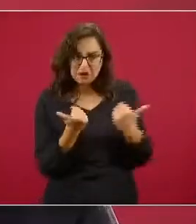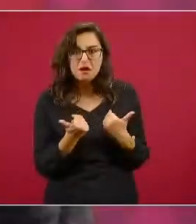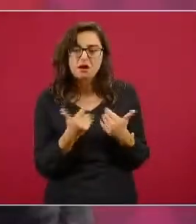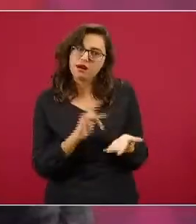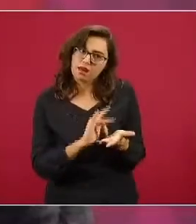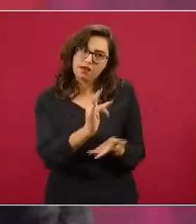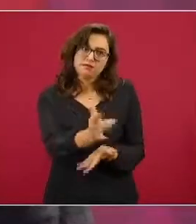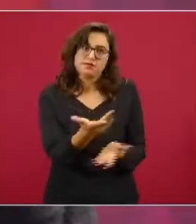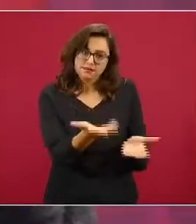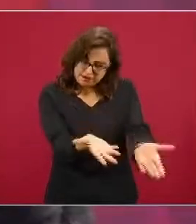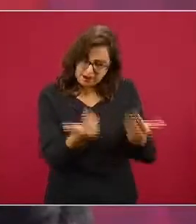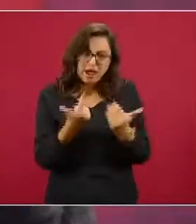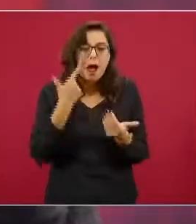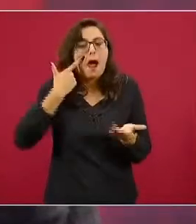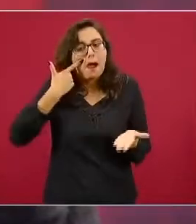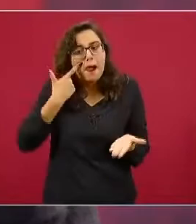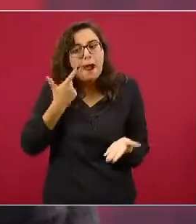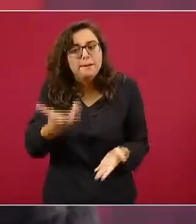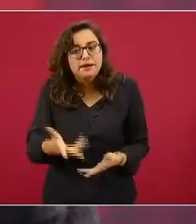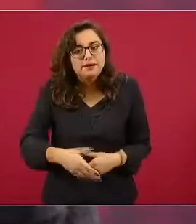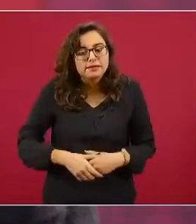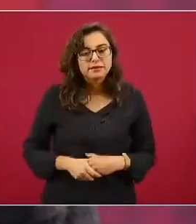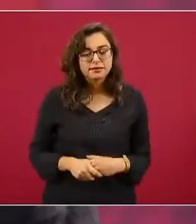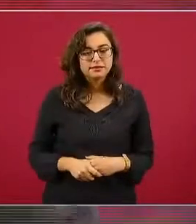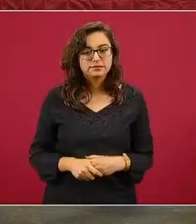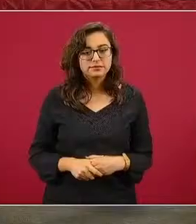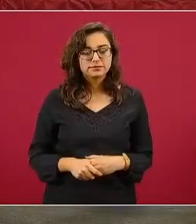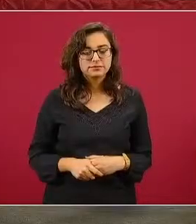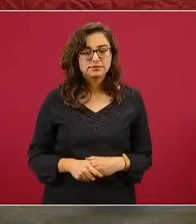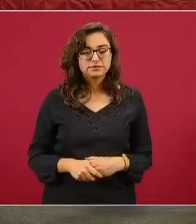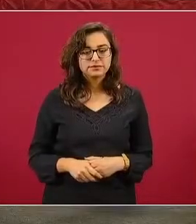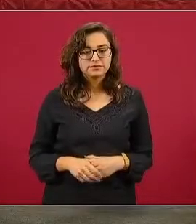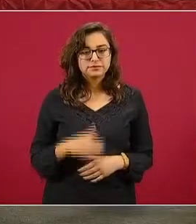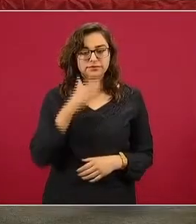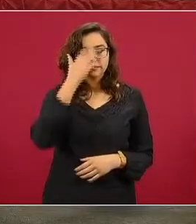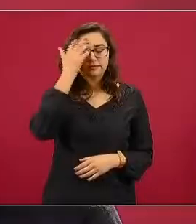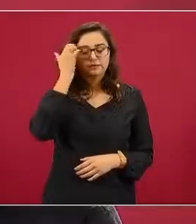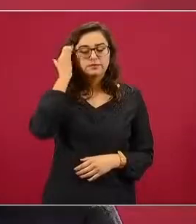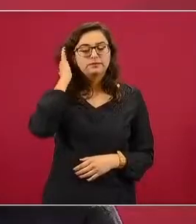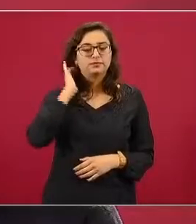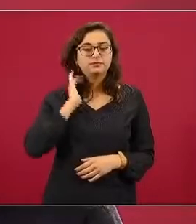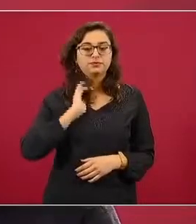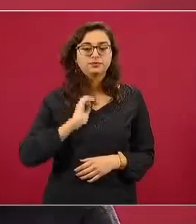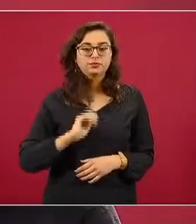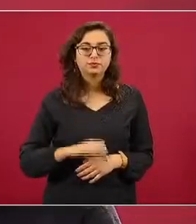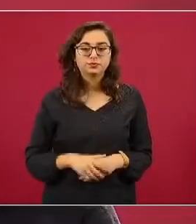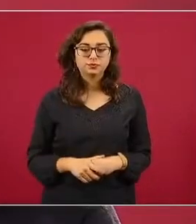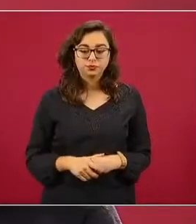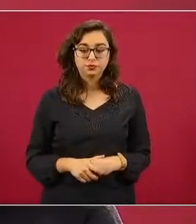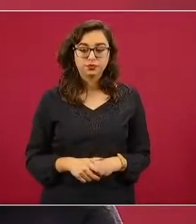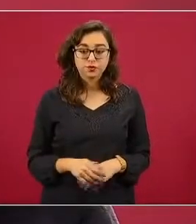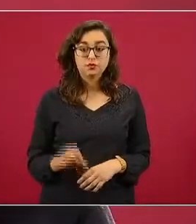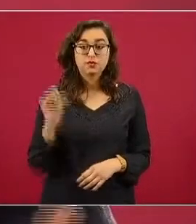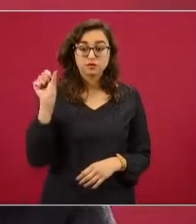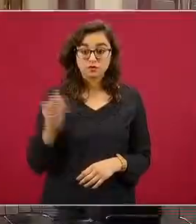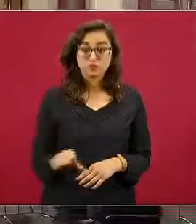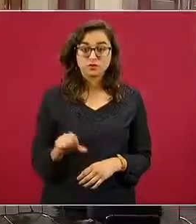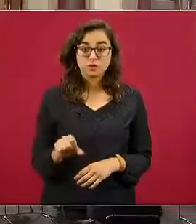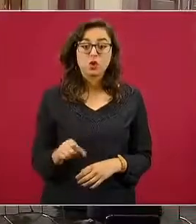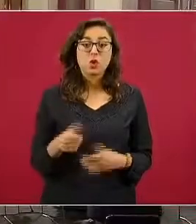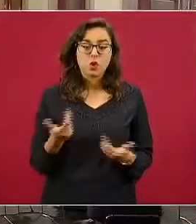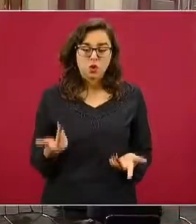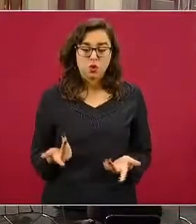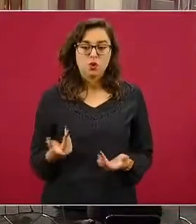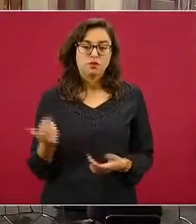muchísimo. Se agradecería muchísimo. Hoy, por cierto, en la comparecencia del secretario Alcocer, de la